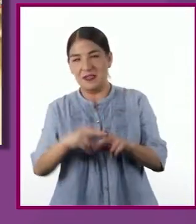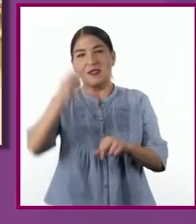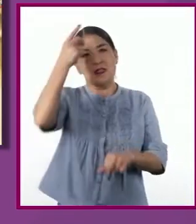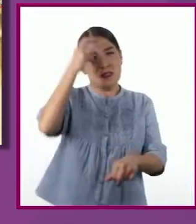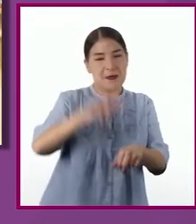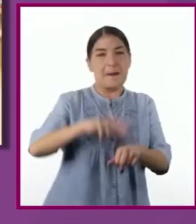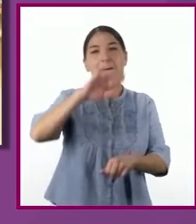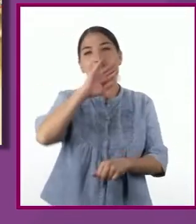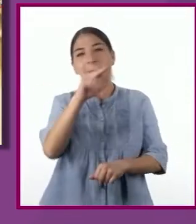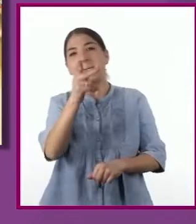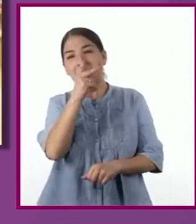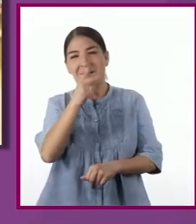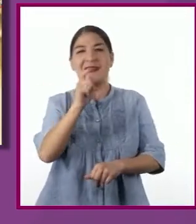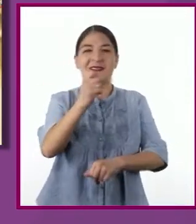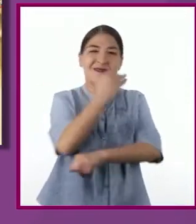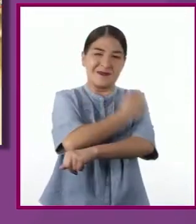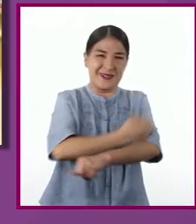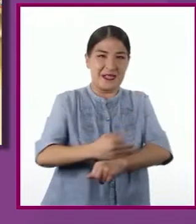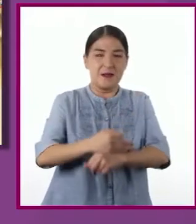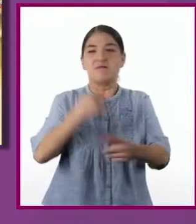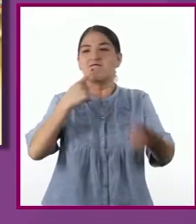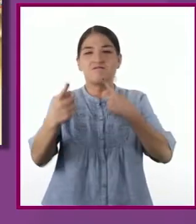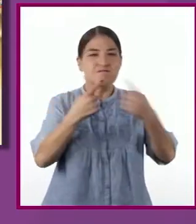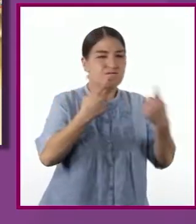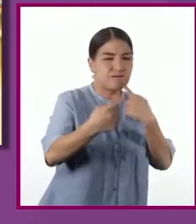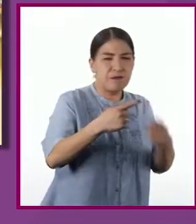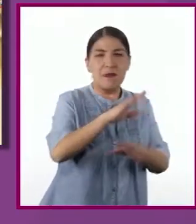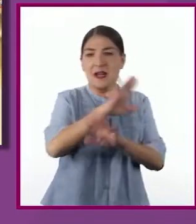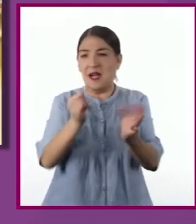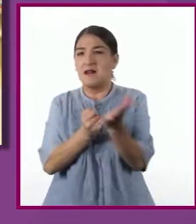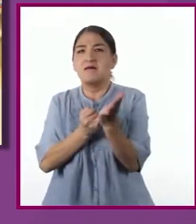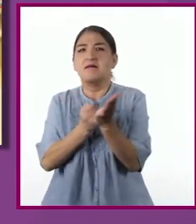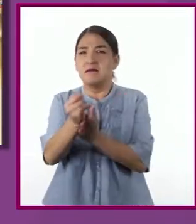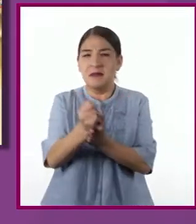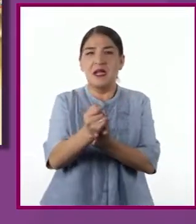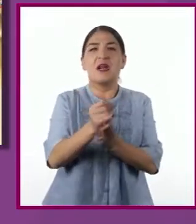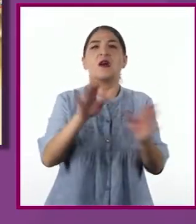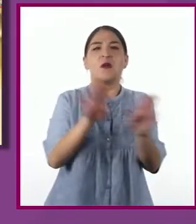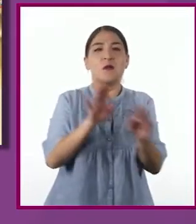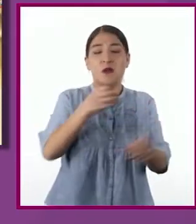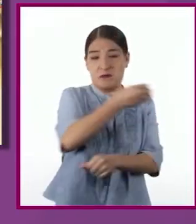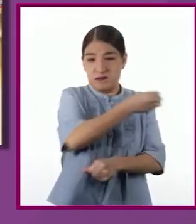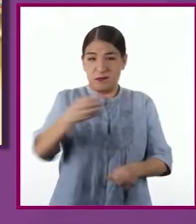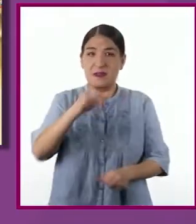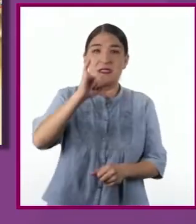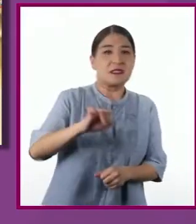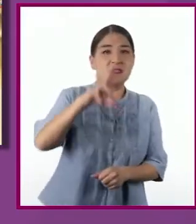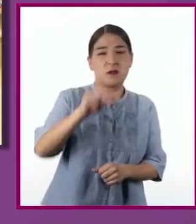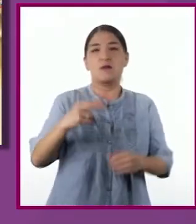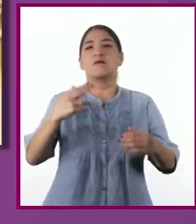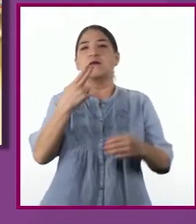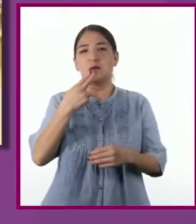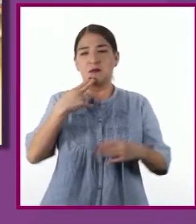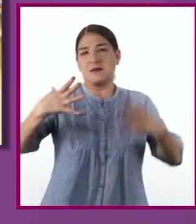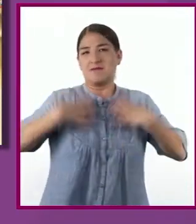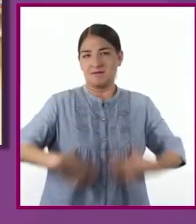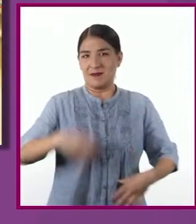directivos, madres y padres de familia, dialoguen y definan si debe ser o no obligatorio el uso del uniforme